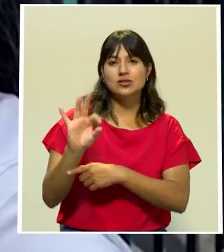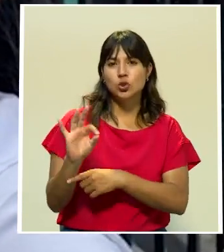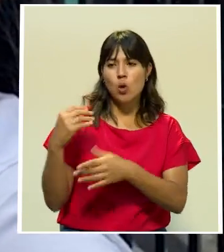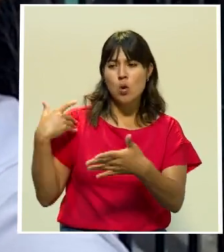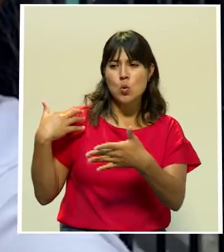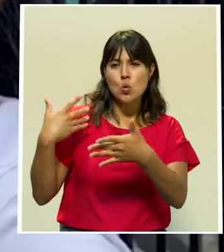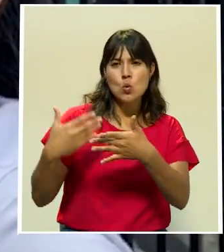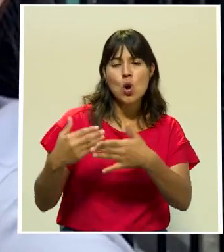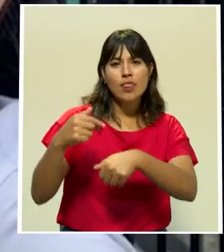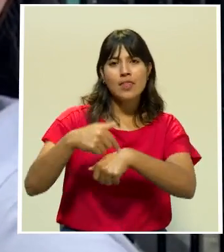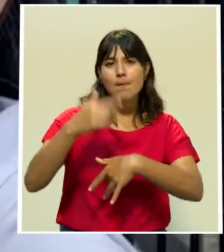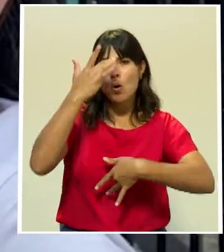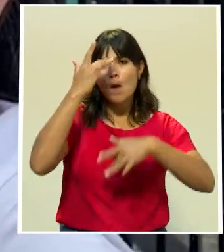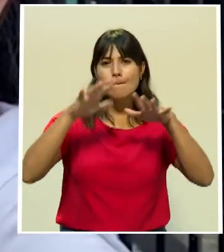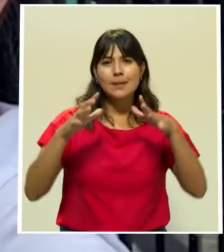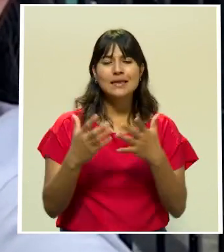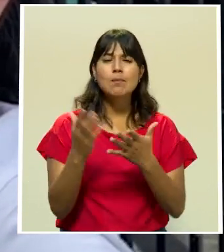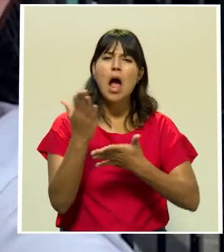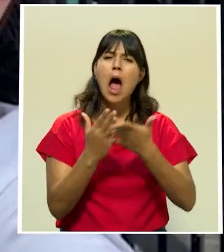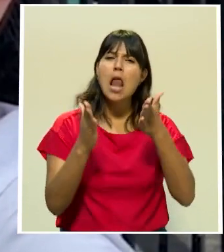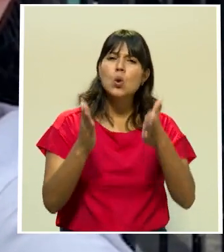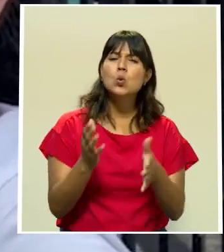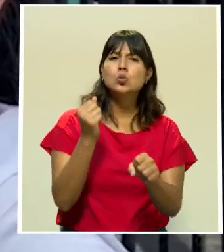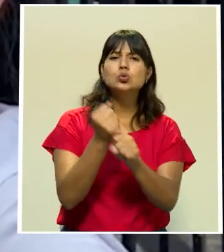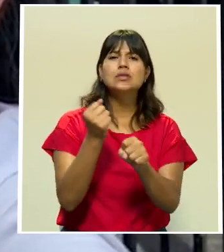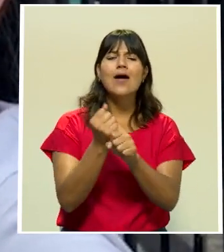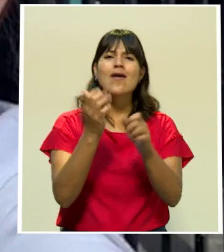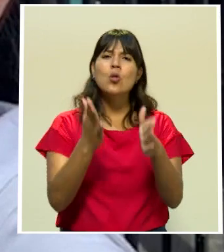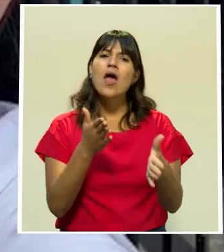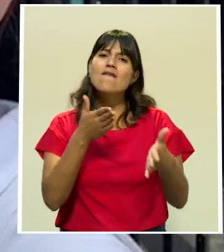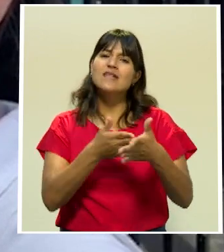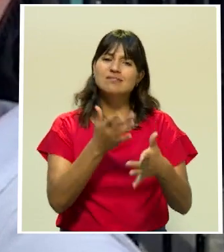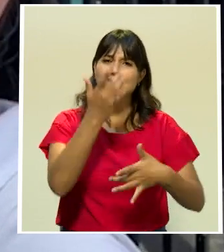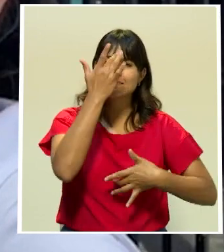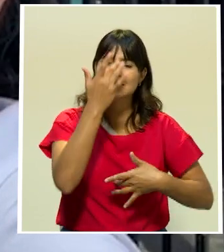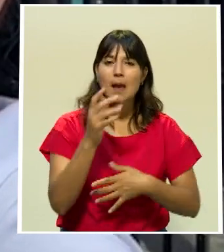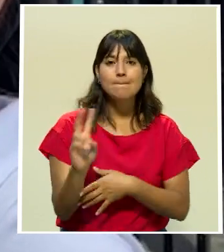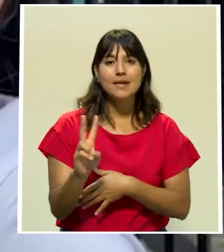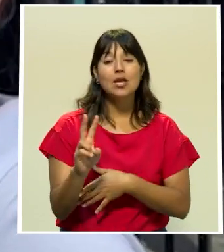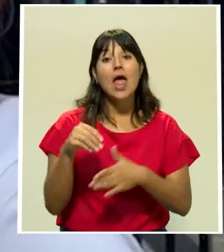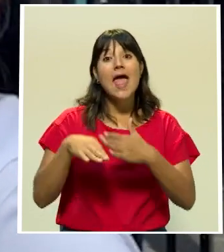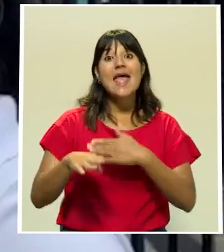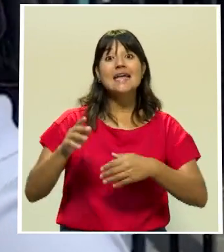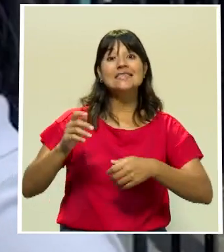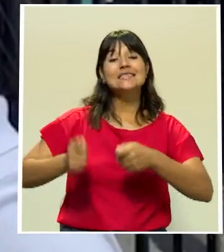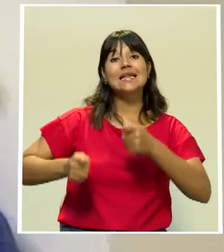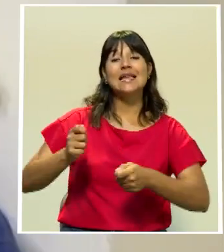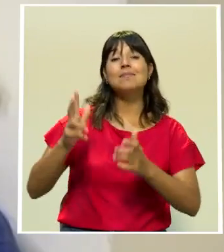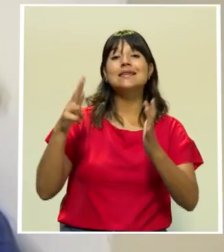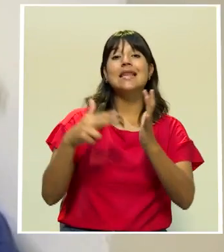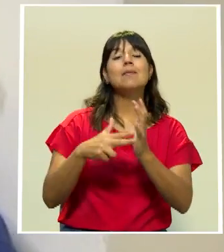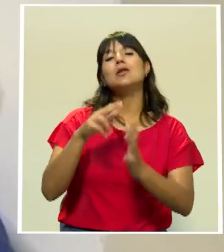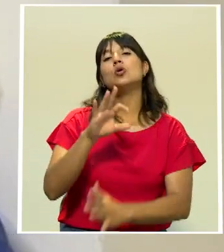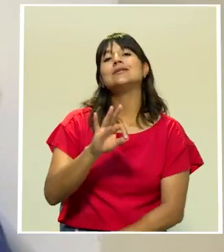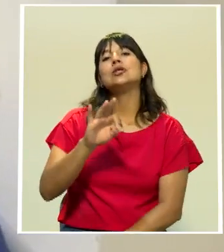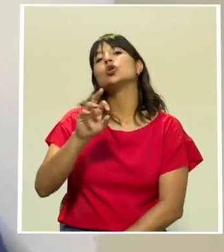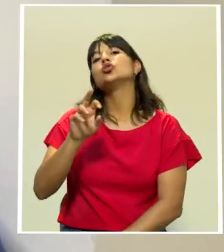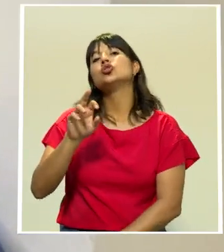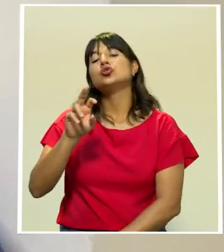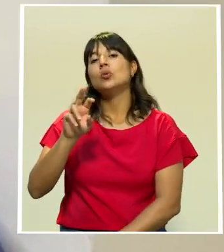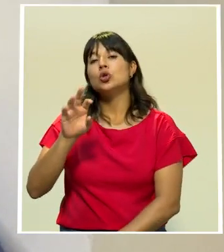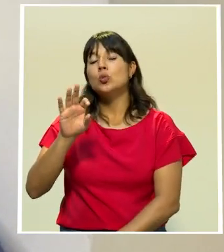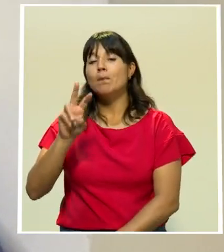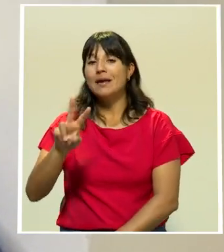de pandemia, algunos de sus trabajadores se han visto golpeados por el virus. Solo en septiembre hubo 3.995 incapacitados